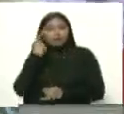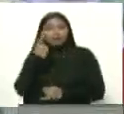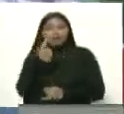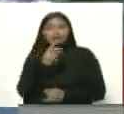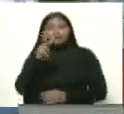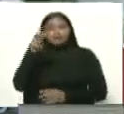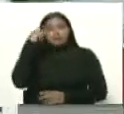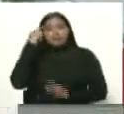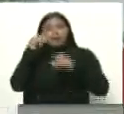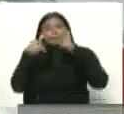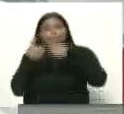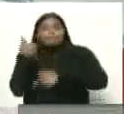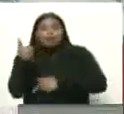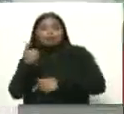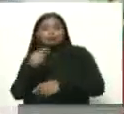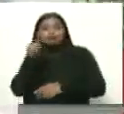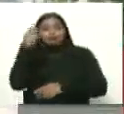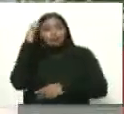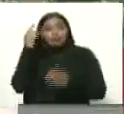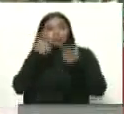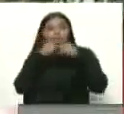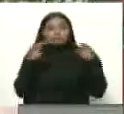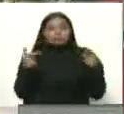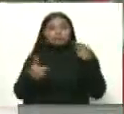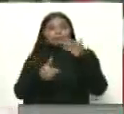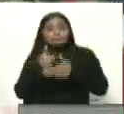más. Sabes que tuvimos que ampliar.